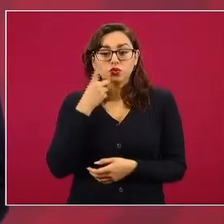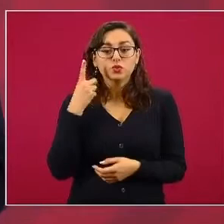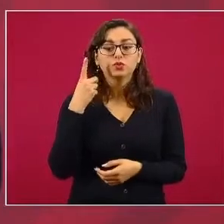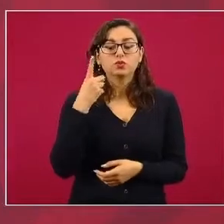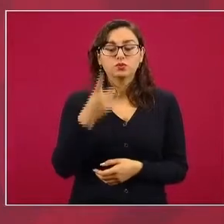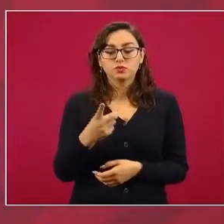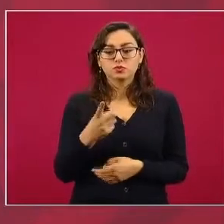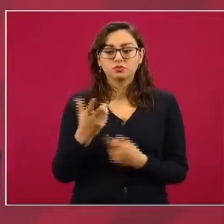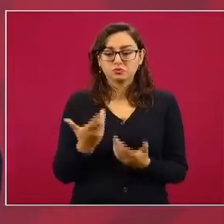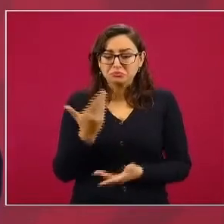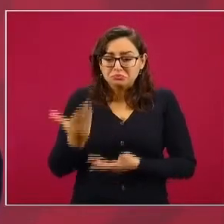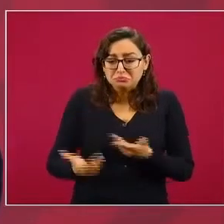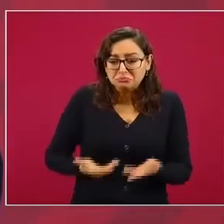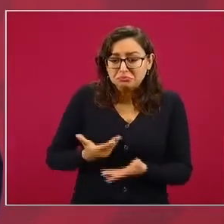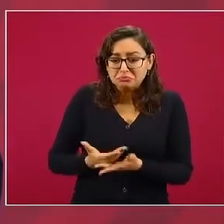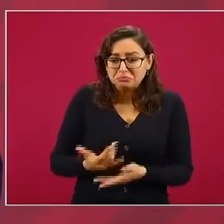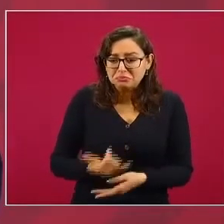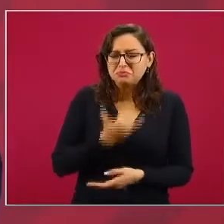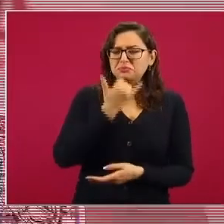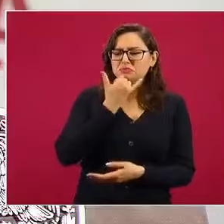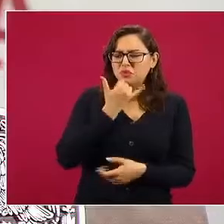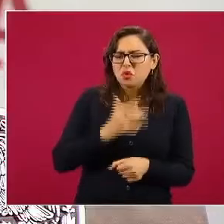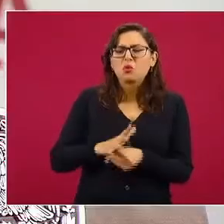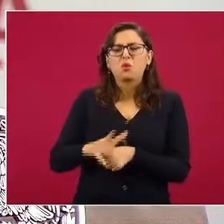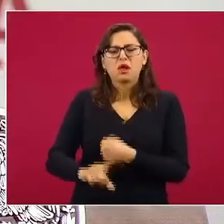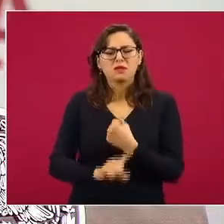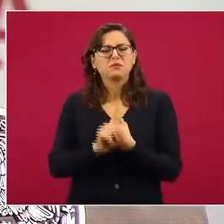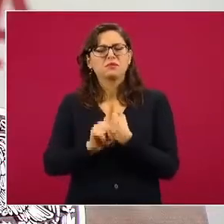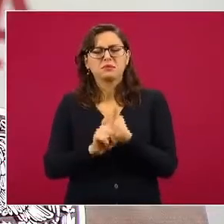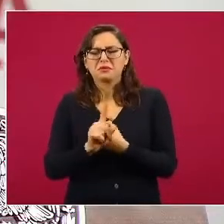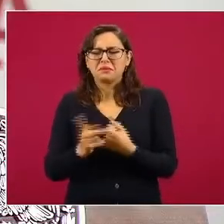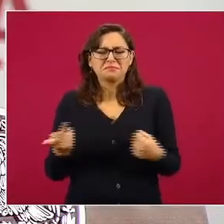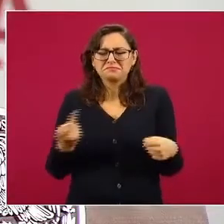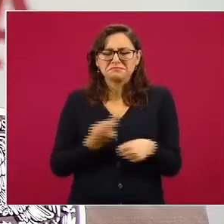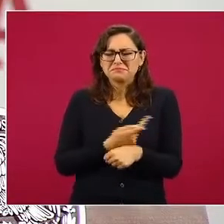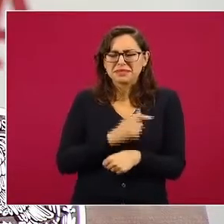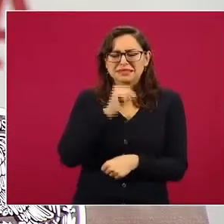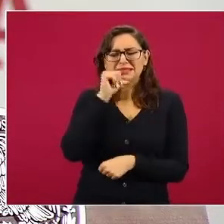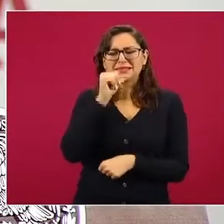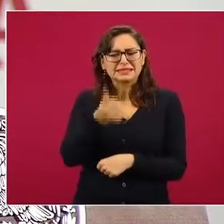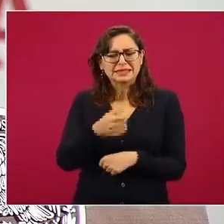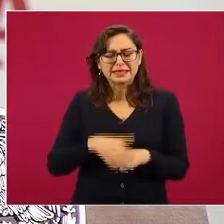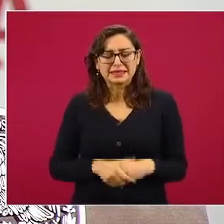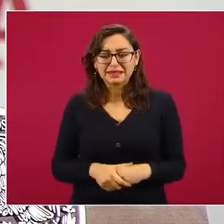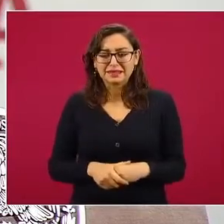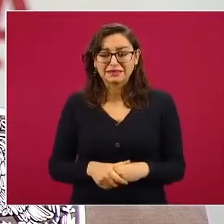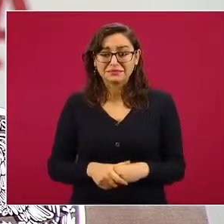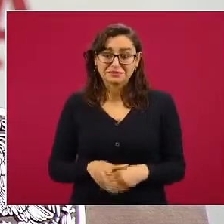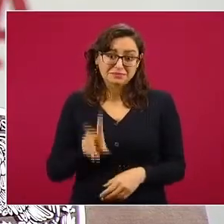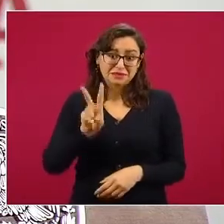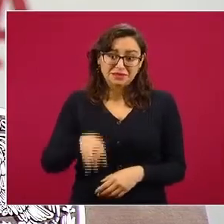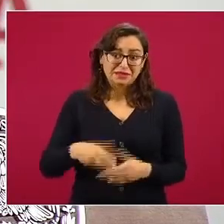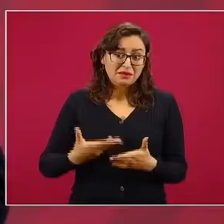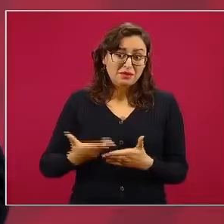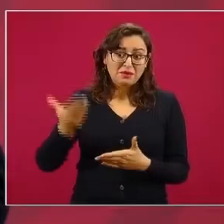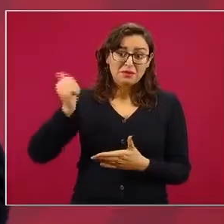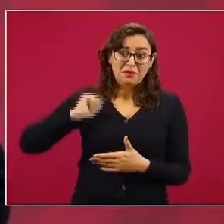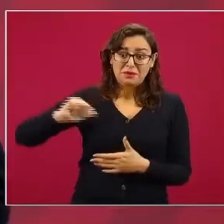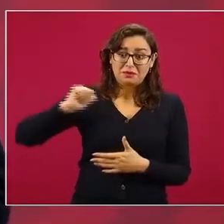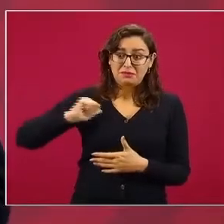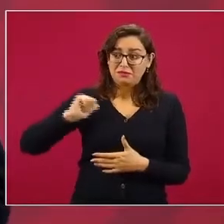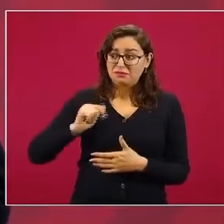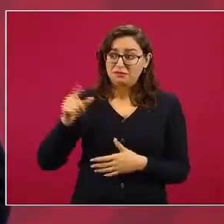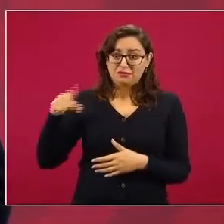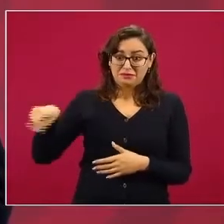con ofrecer una disculpa por la manera injusta en que fueron